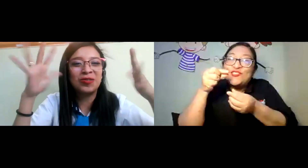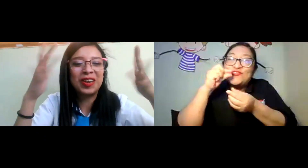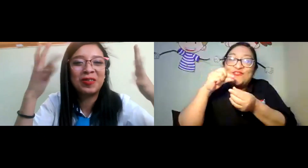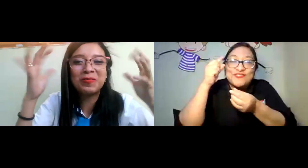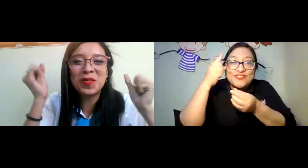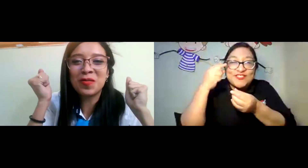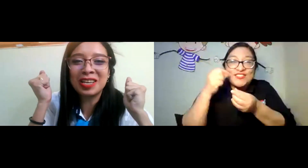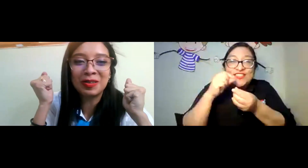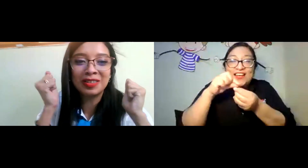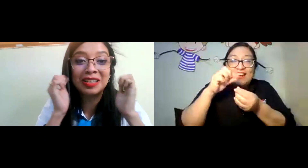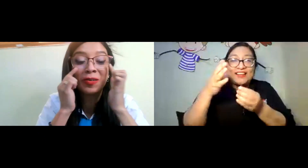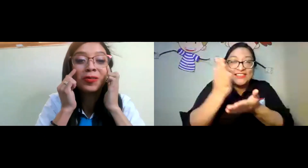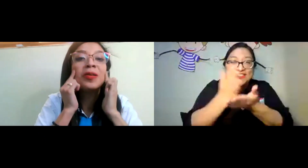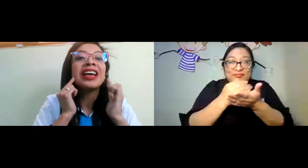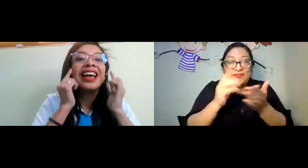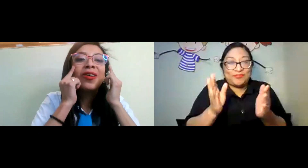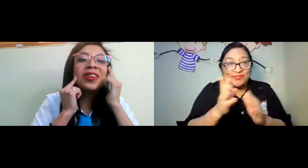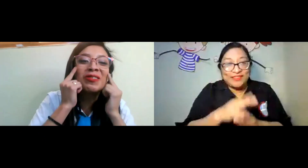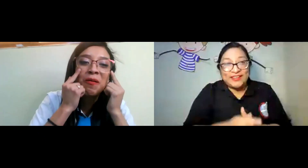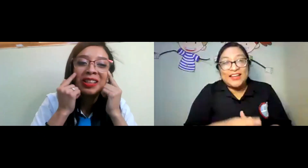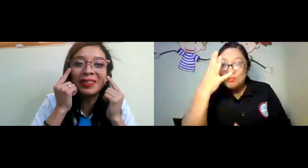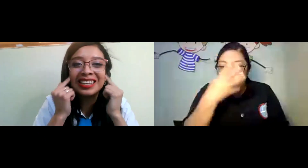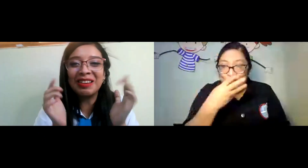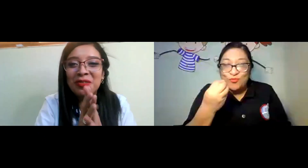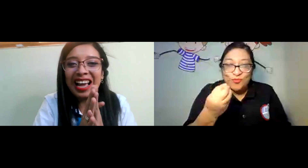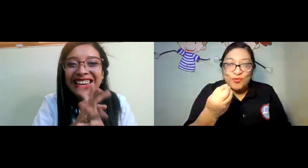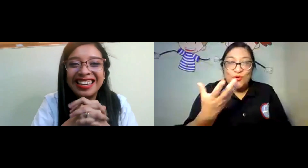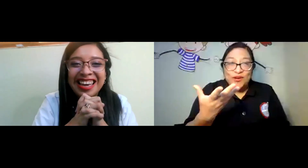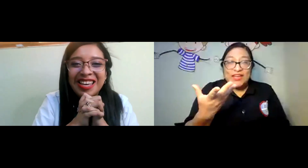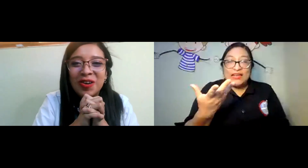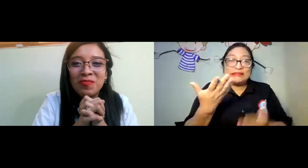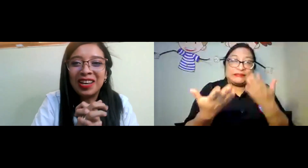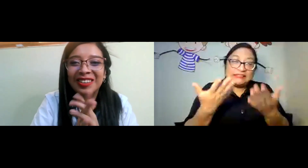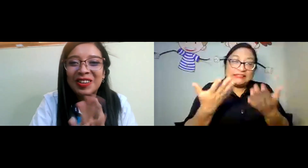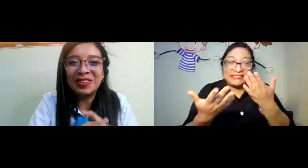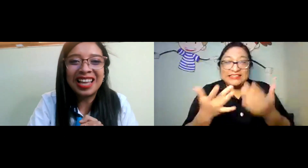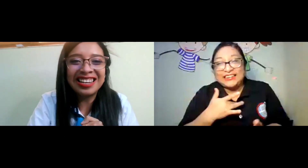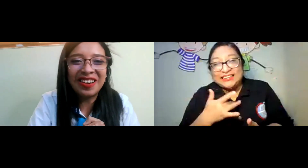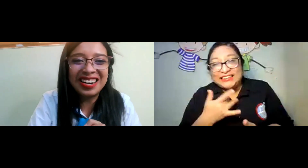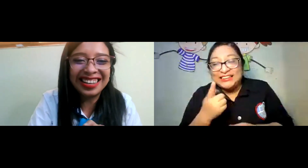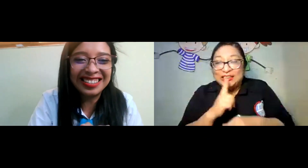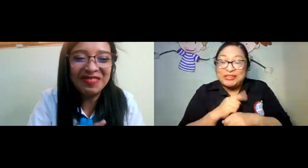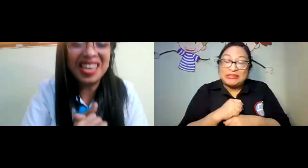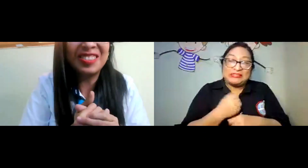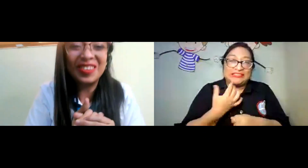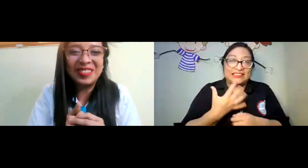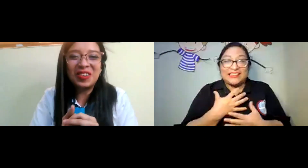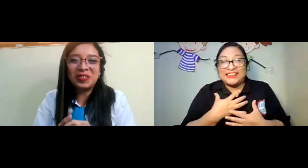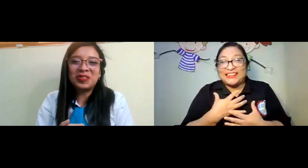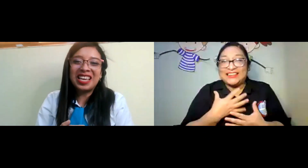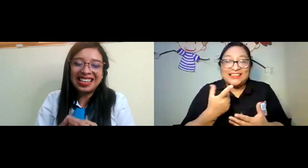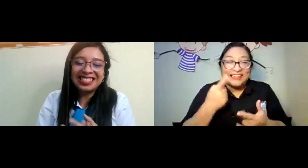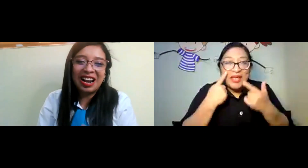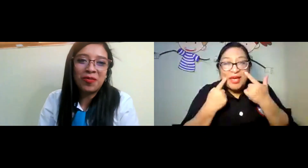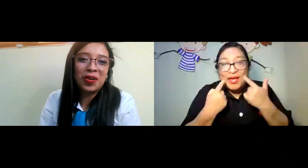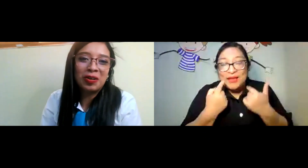felicidades, estuvieron muy bonitos, incluso hubieron momentos en que por ahí dio un poquito de nostalgia ver el crecimiento de